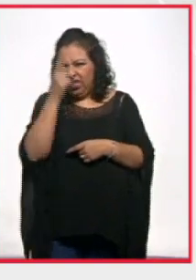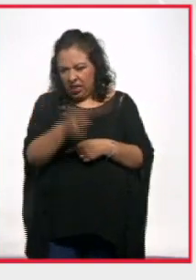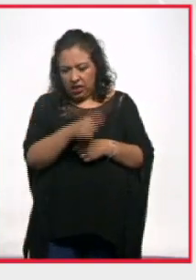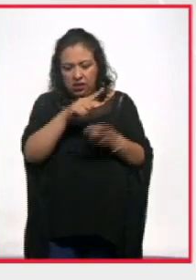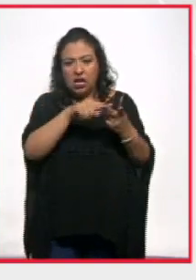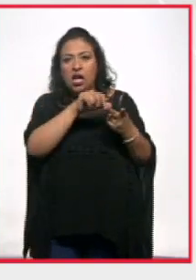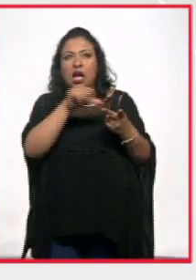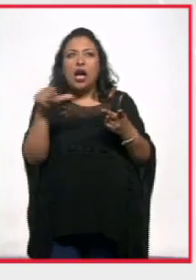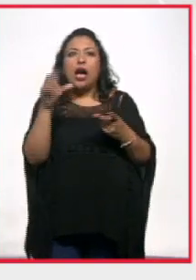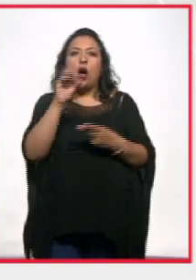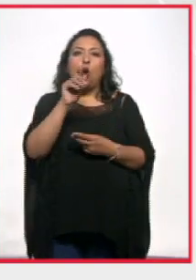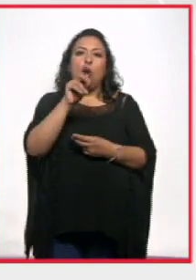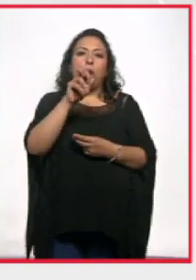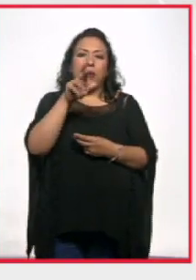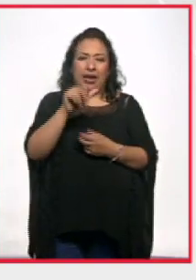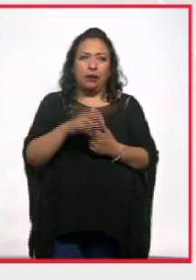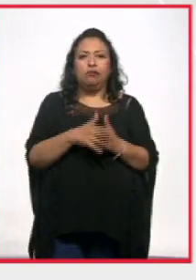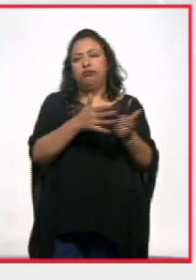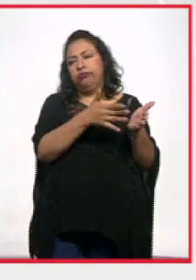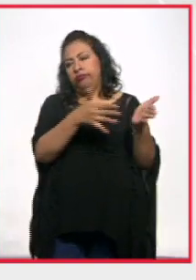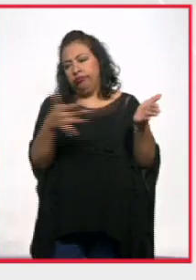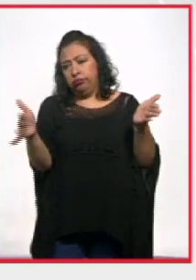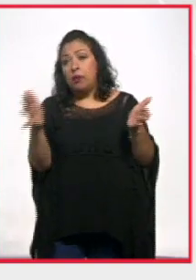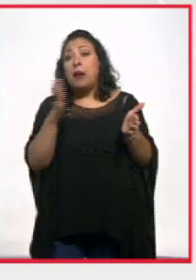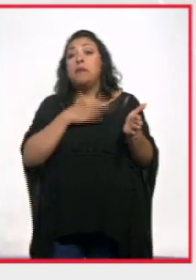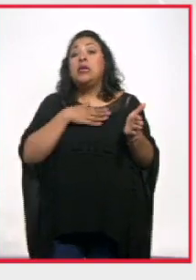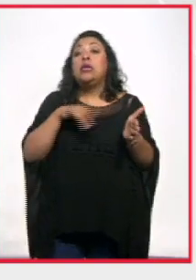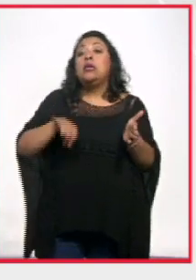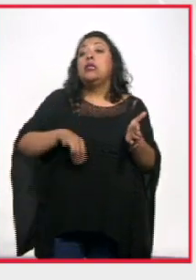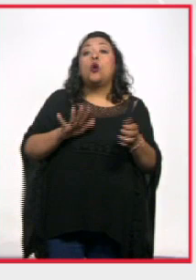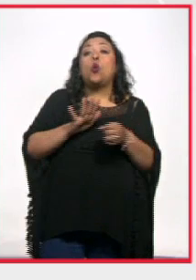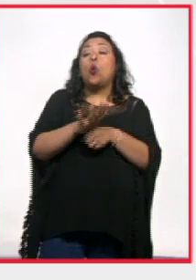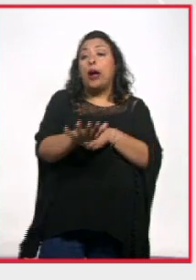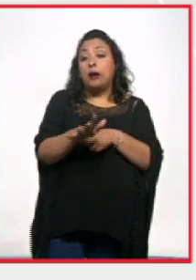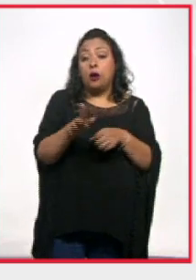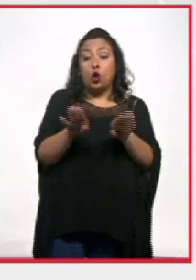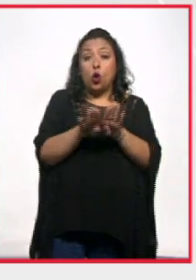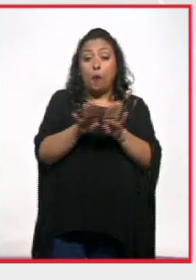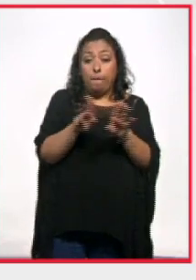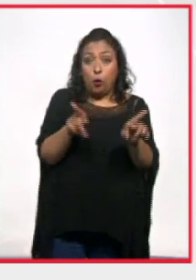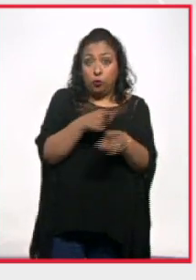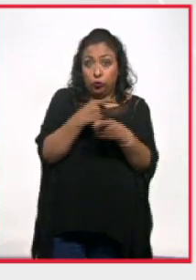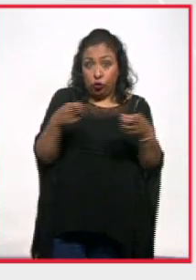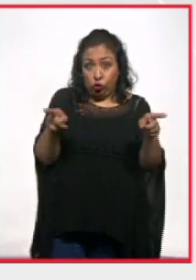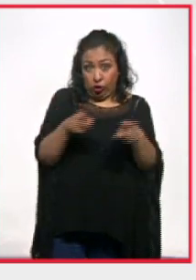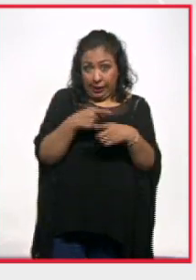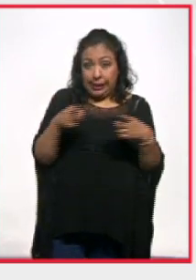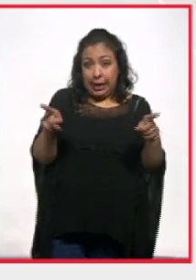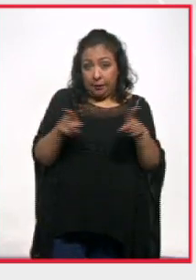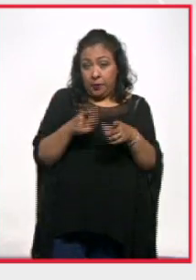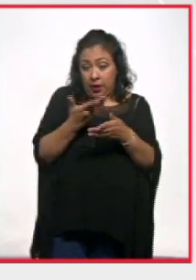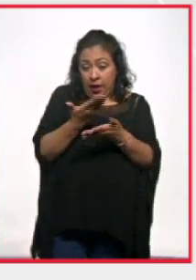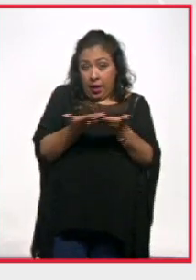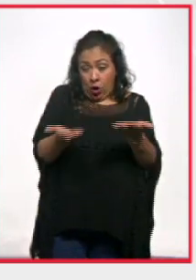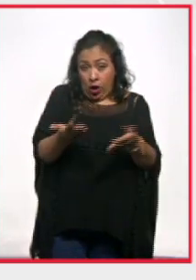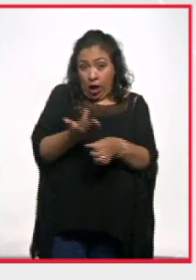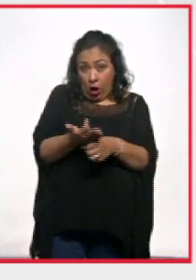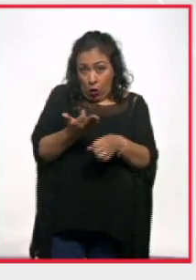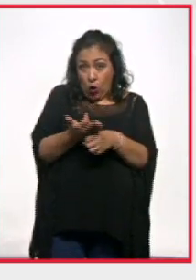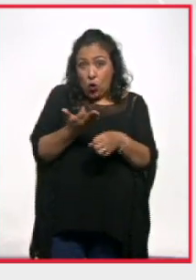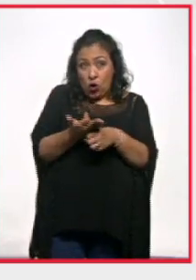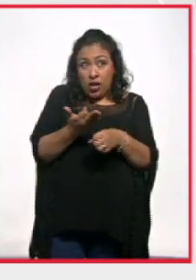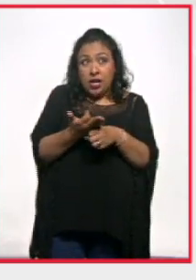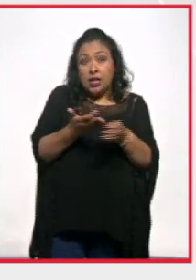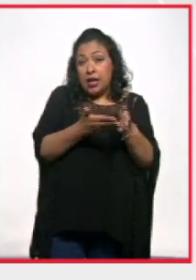trata, hasta la ópera. Y a mí lo que me interesa es cómo la música en este momento de